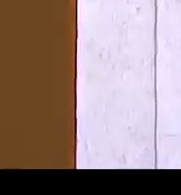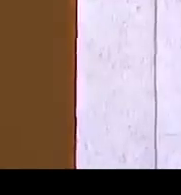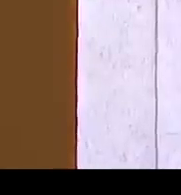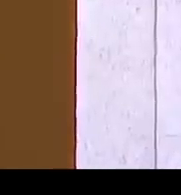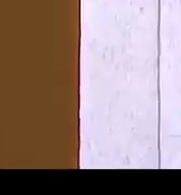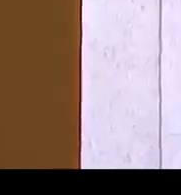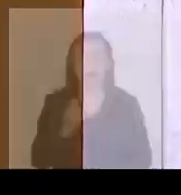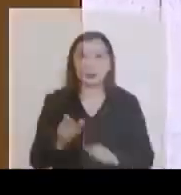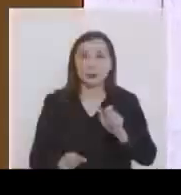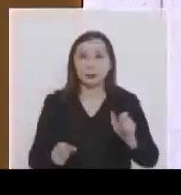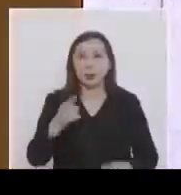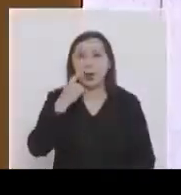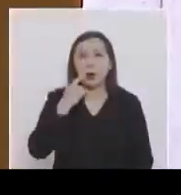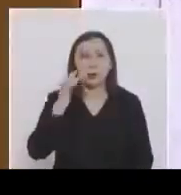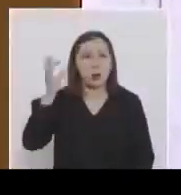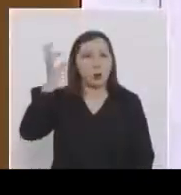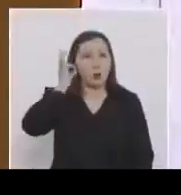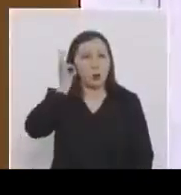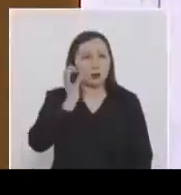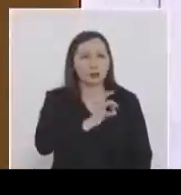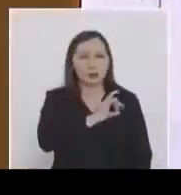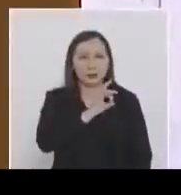Chilenas y chilenos,